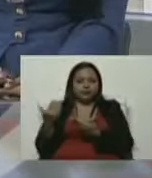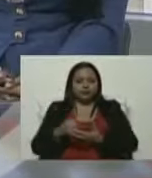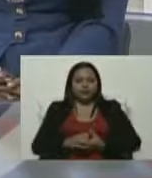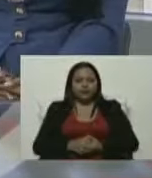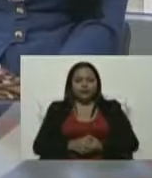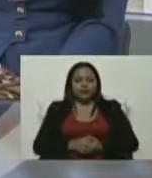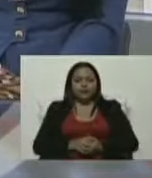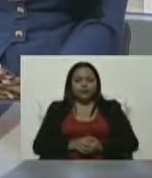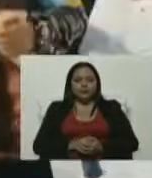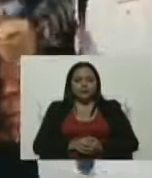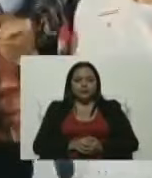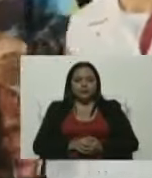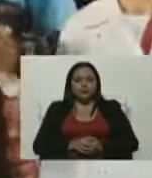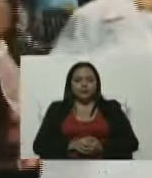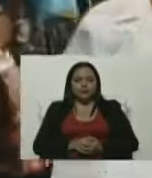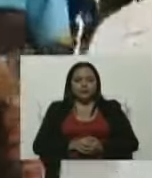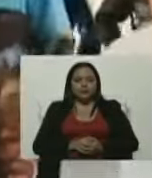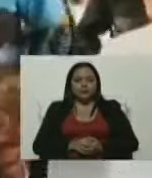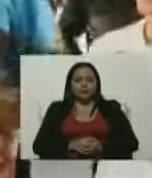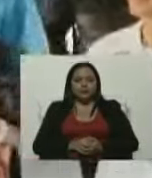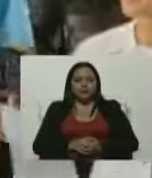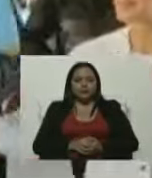Adelante.